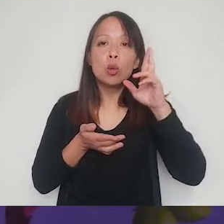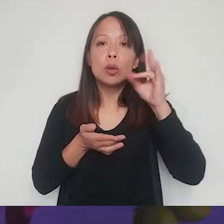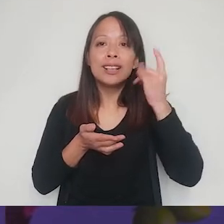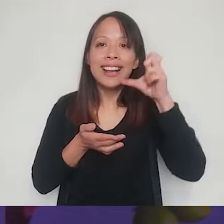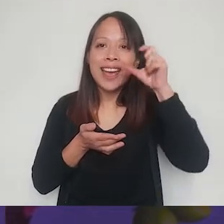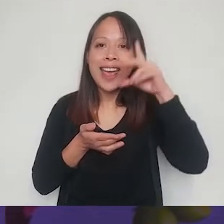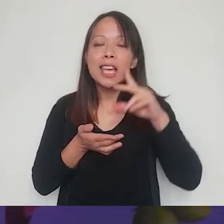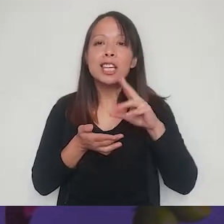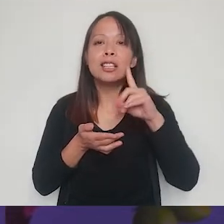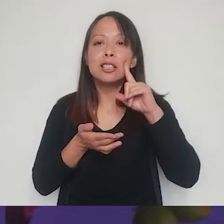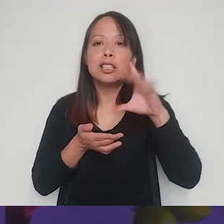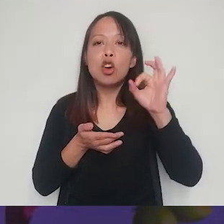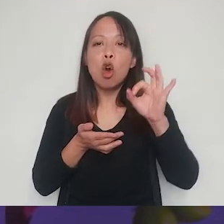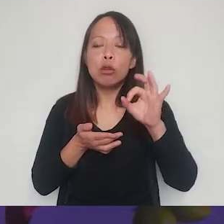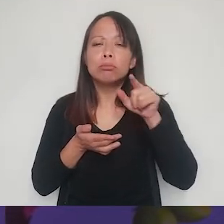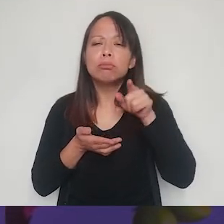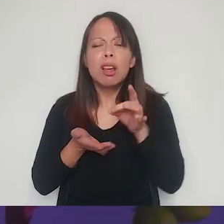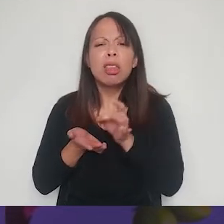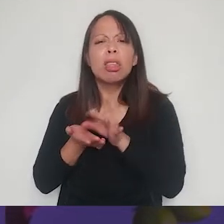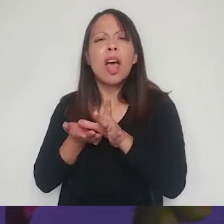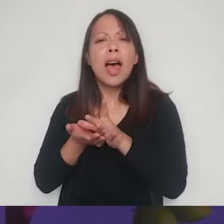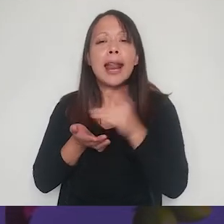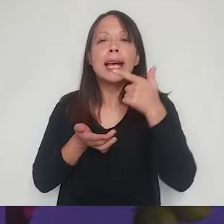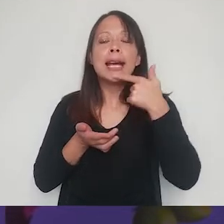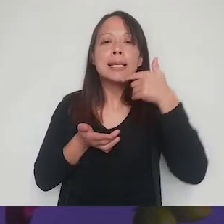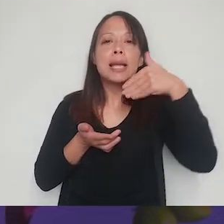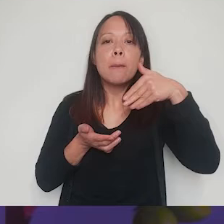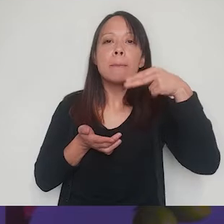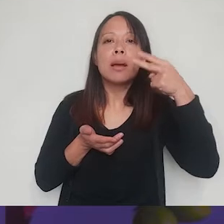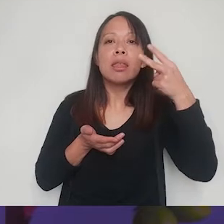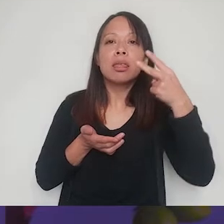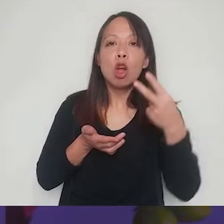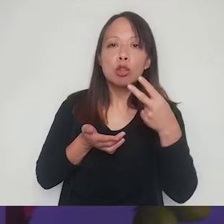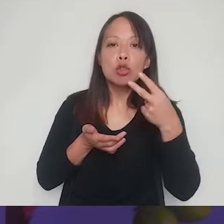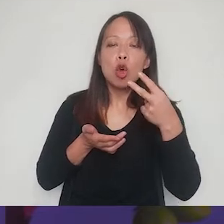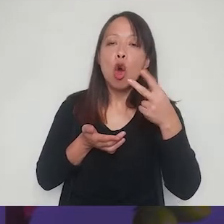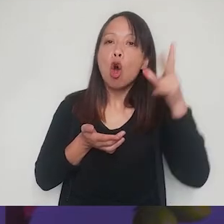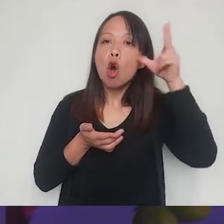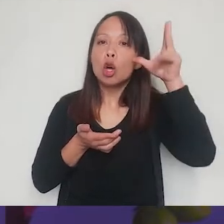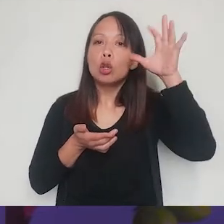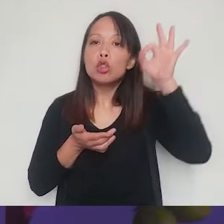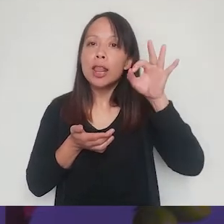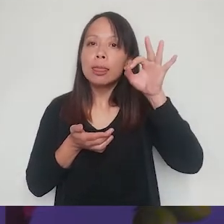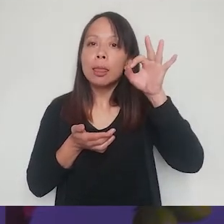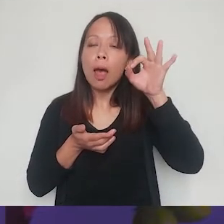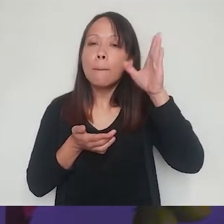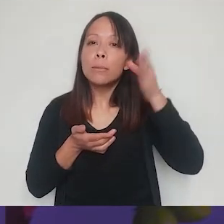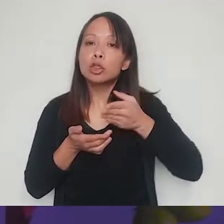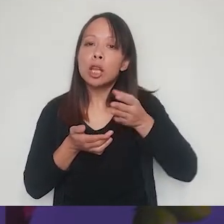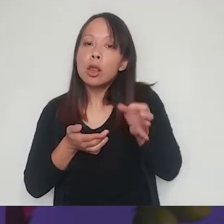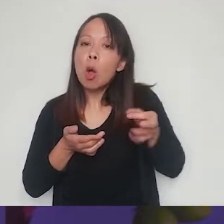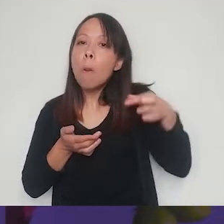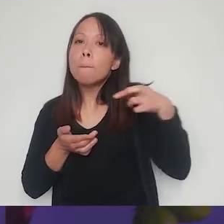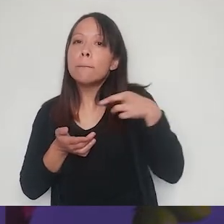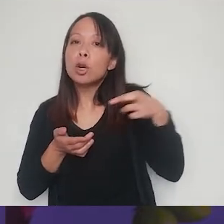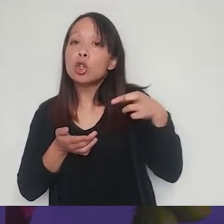y desplaza al inhibidor, con lo cual hace que el gen SMN2 ahora produzca 80% de la proteína